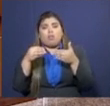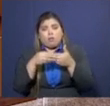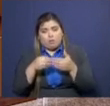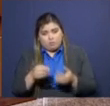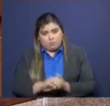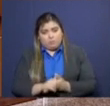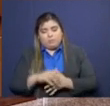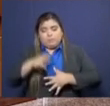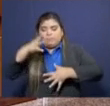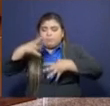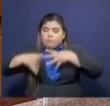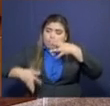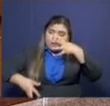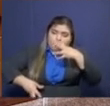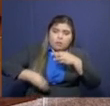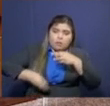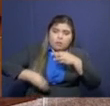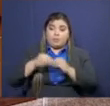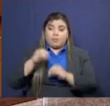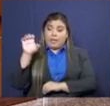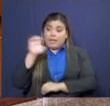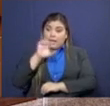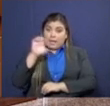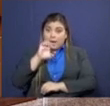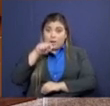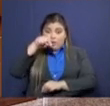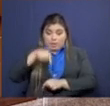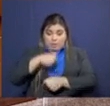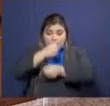Además, en enero del 2020,